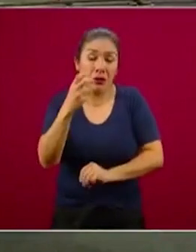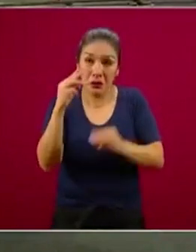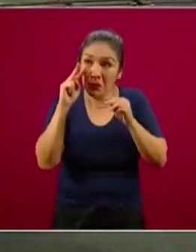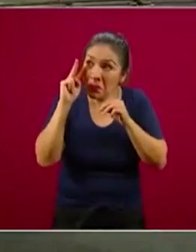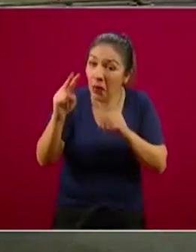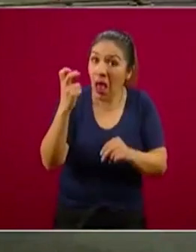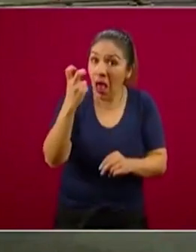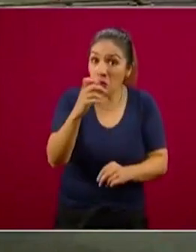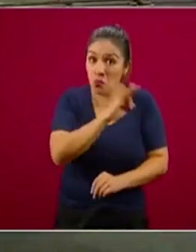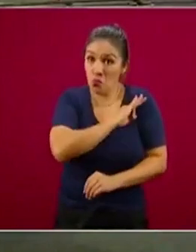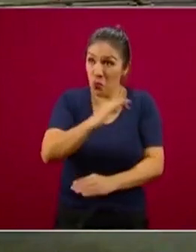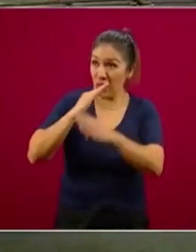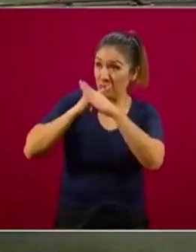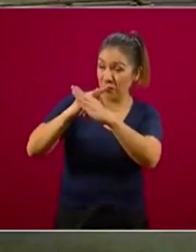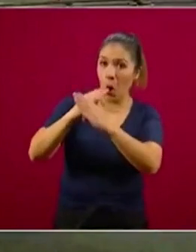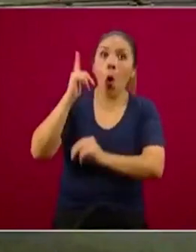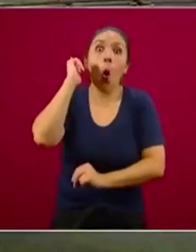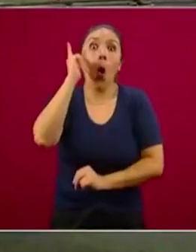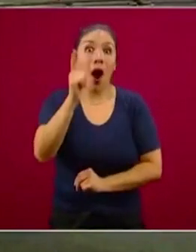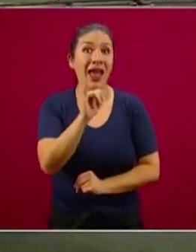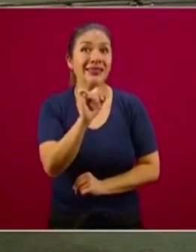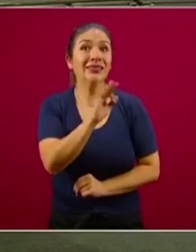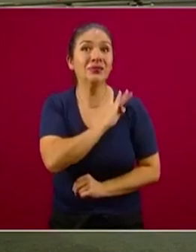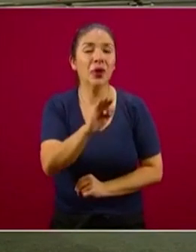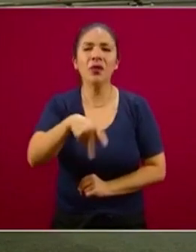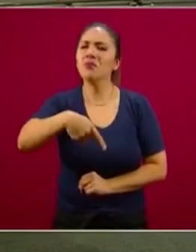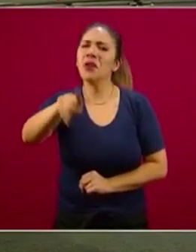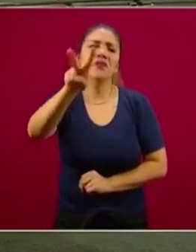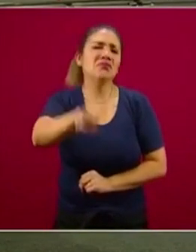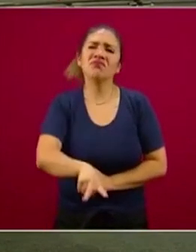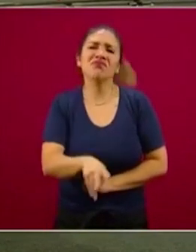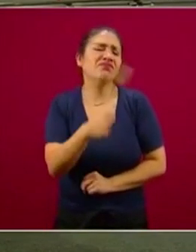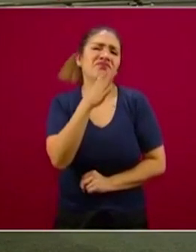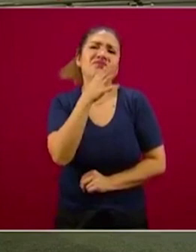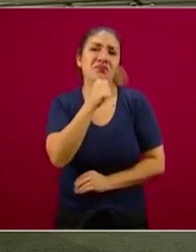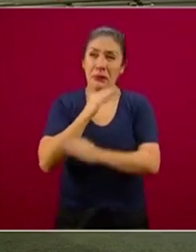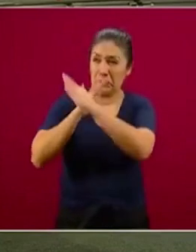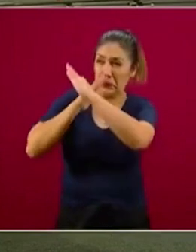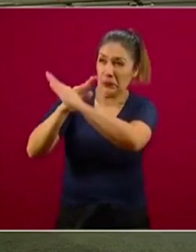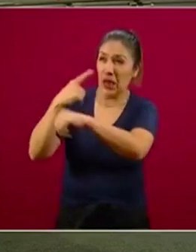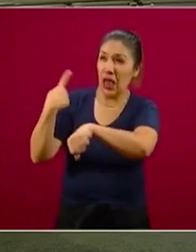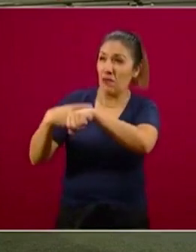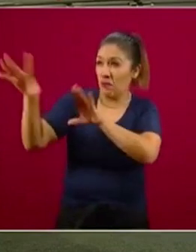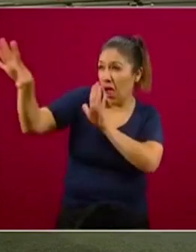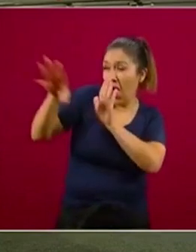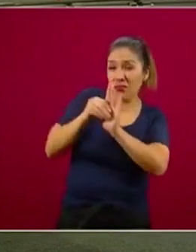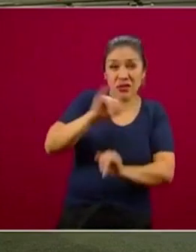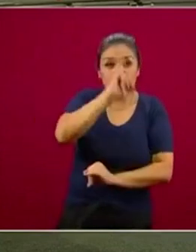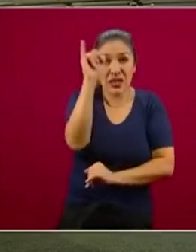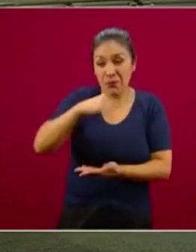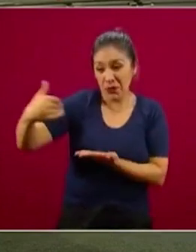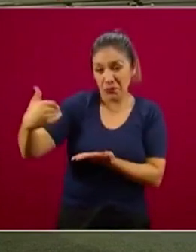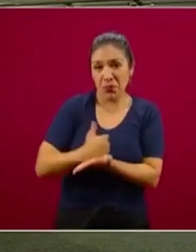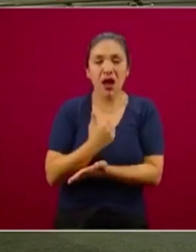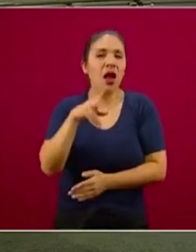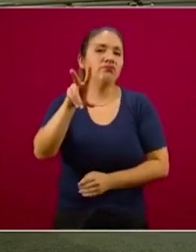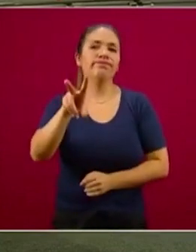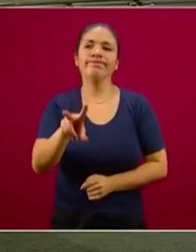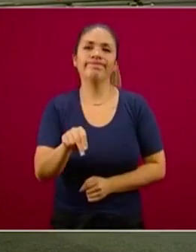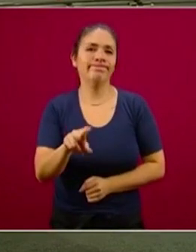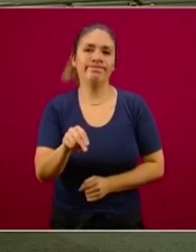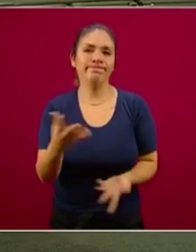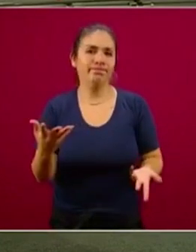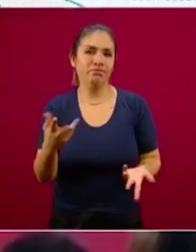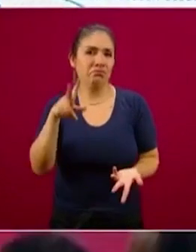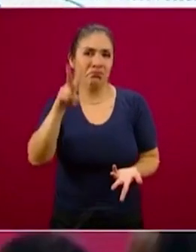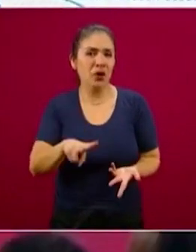factible, ojalá lo fuera, pero no es factible, no es posible detener una enfermedad epidémica, sino